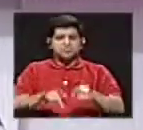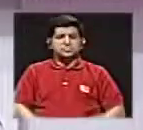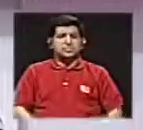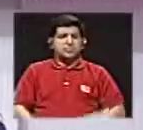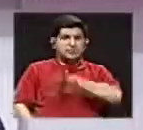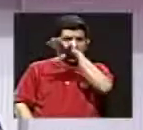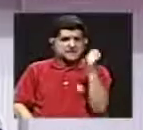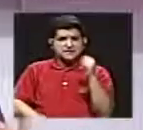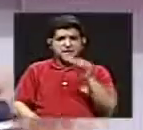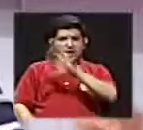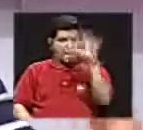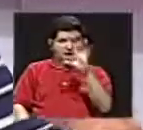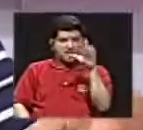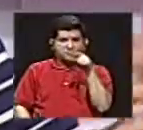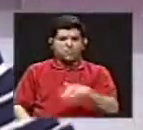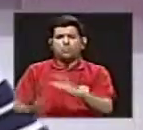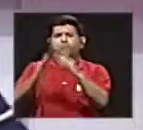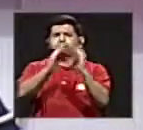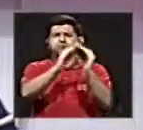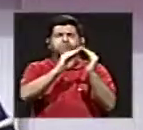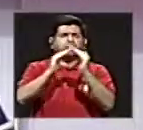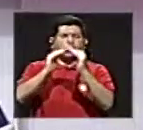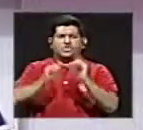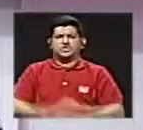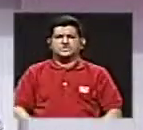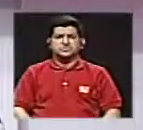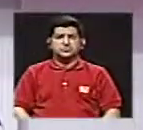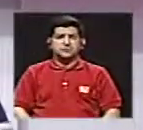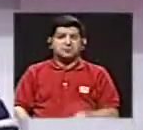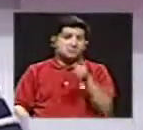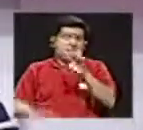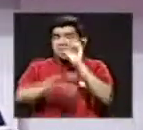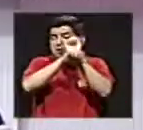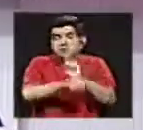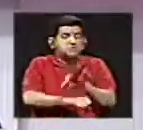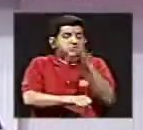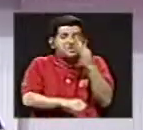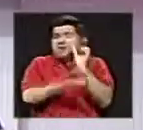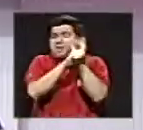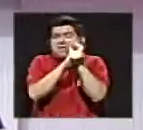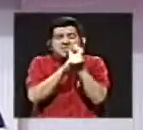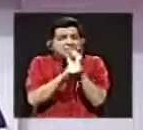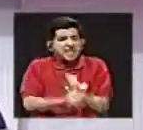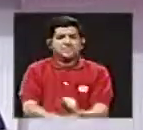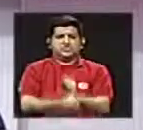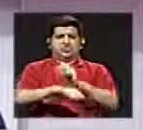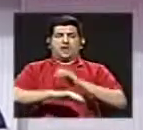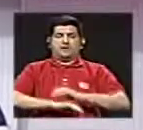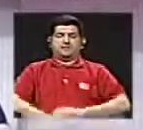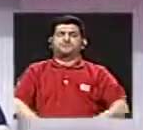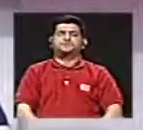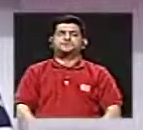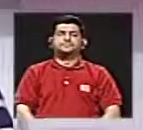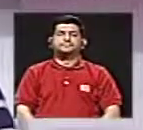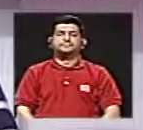¿verdad? Que llegaron, poblaron a como se acostumbra, como tradicionalmente,